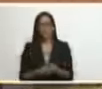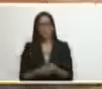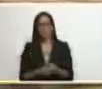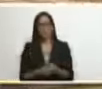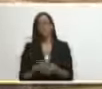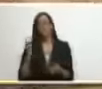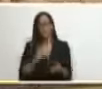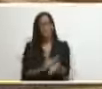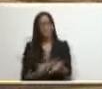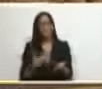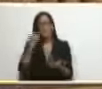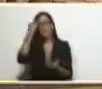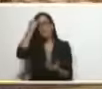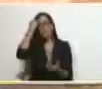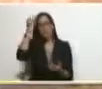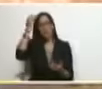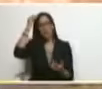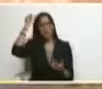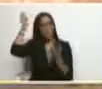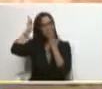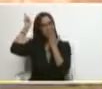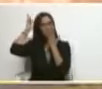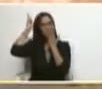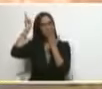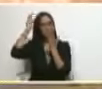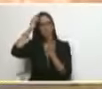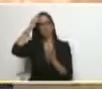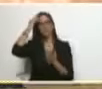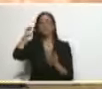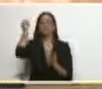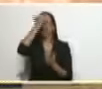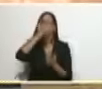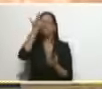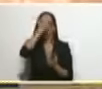También corre sangre india y africana.